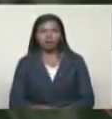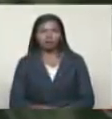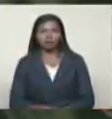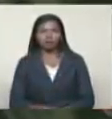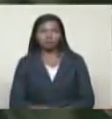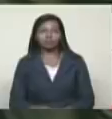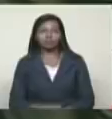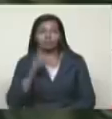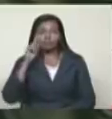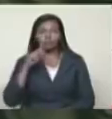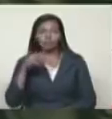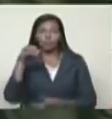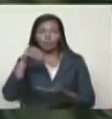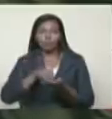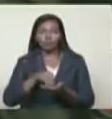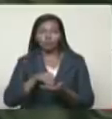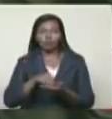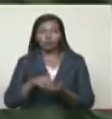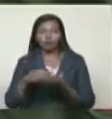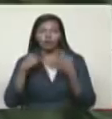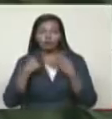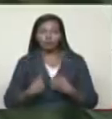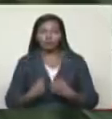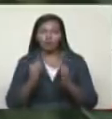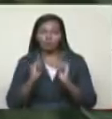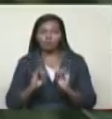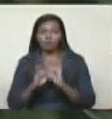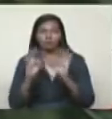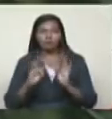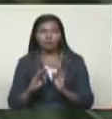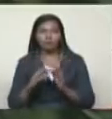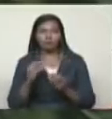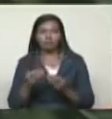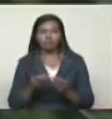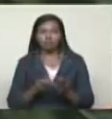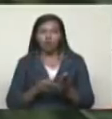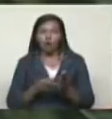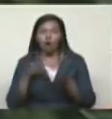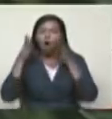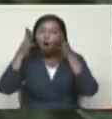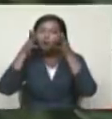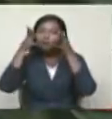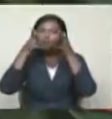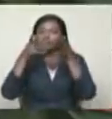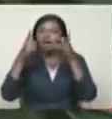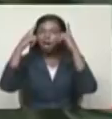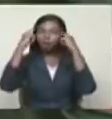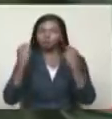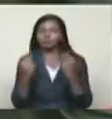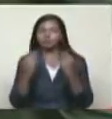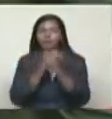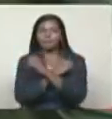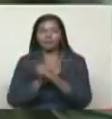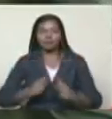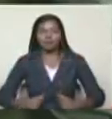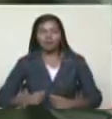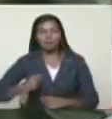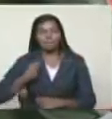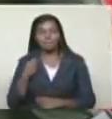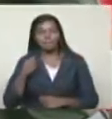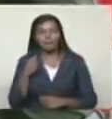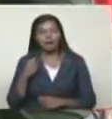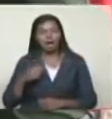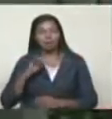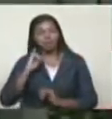Destacamos que la imposición de condecoraciones está orientada a los profesionales militares y policiales con la